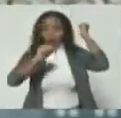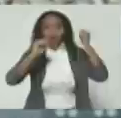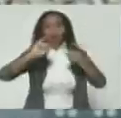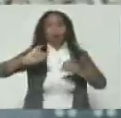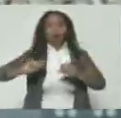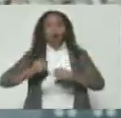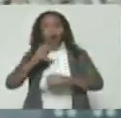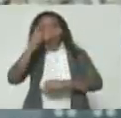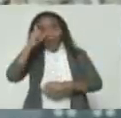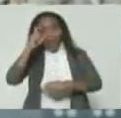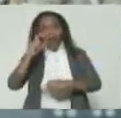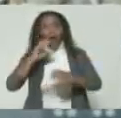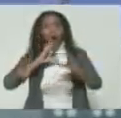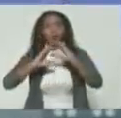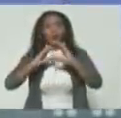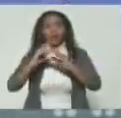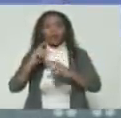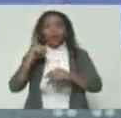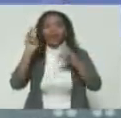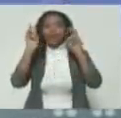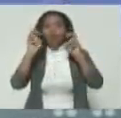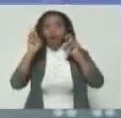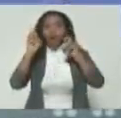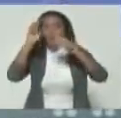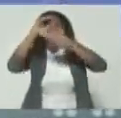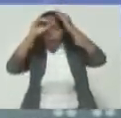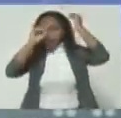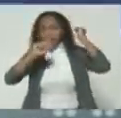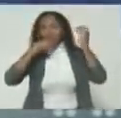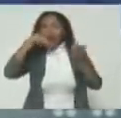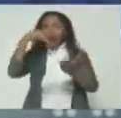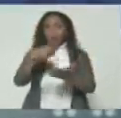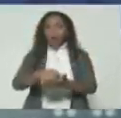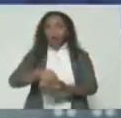Arriaza que se comunique con el nuevo canciller recién nombrado,